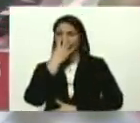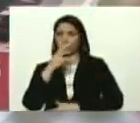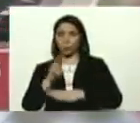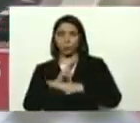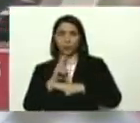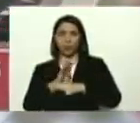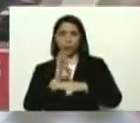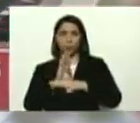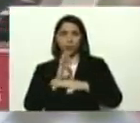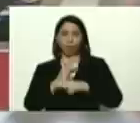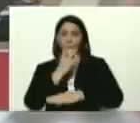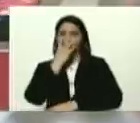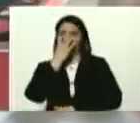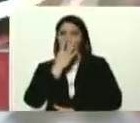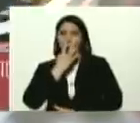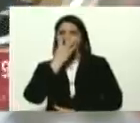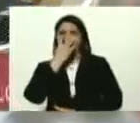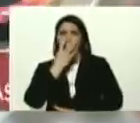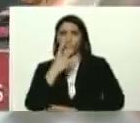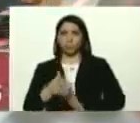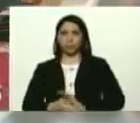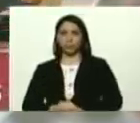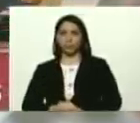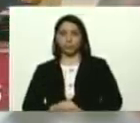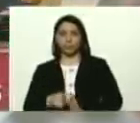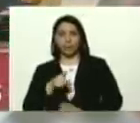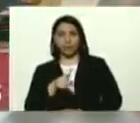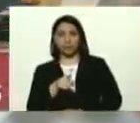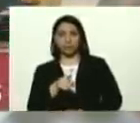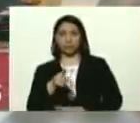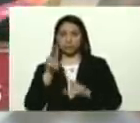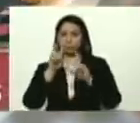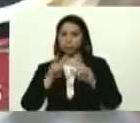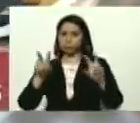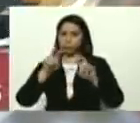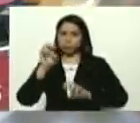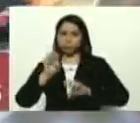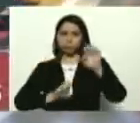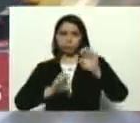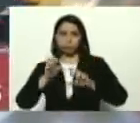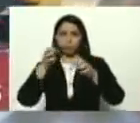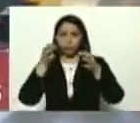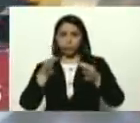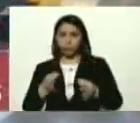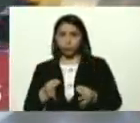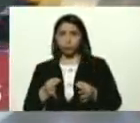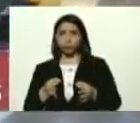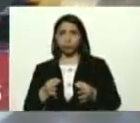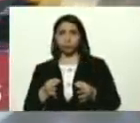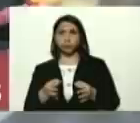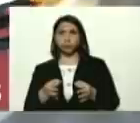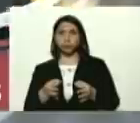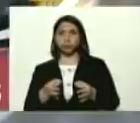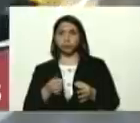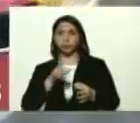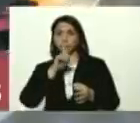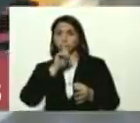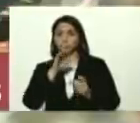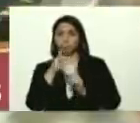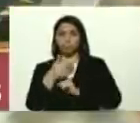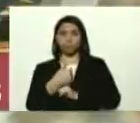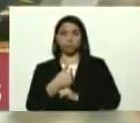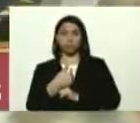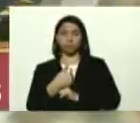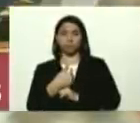cuidados intensivos. Allí, bueno, con un diagnóstico realmente reservado,